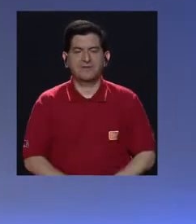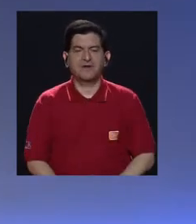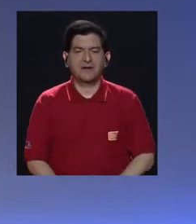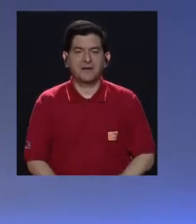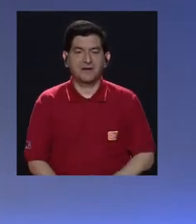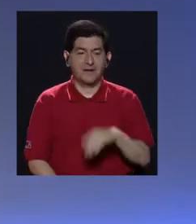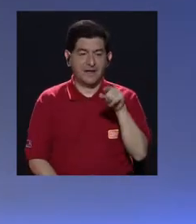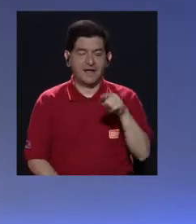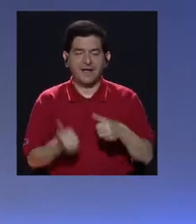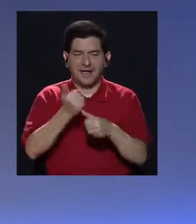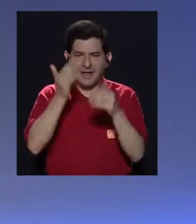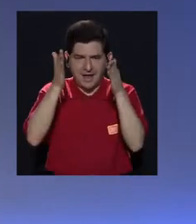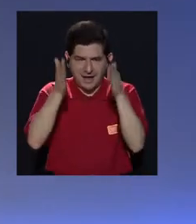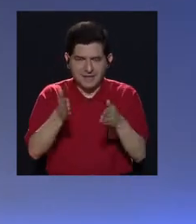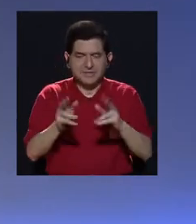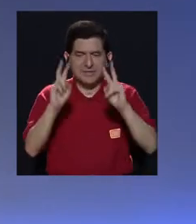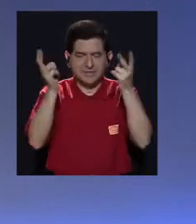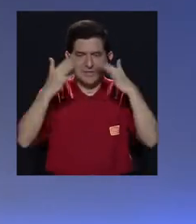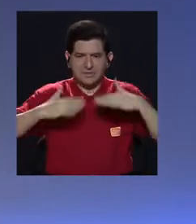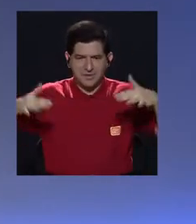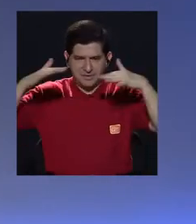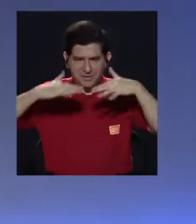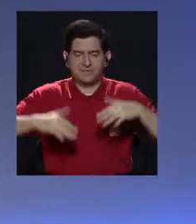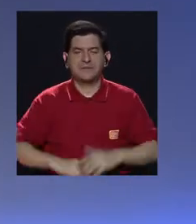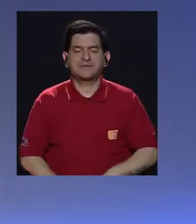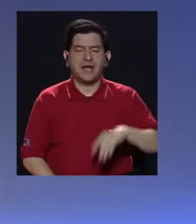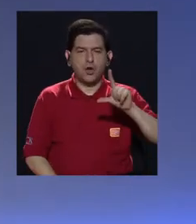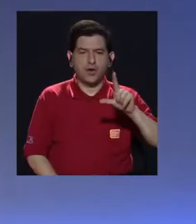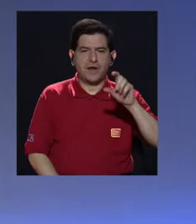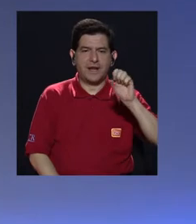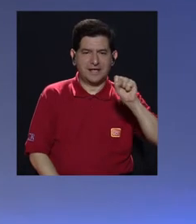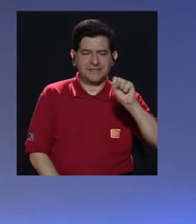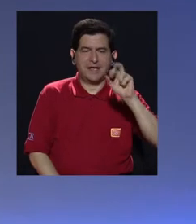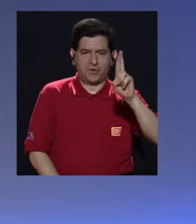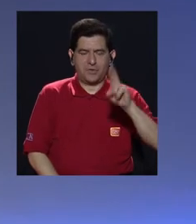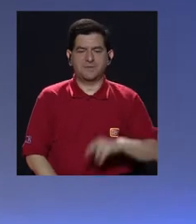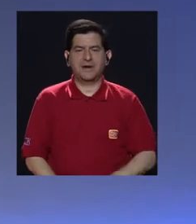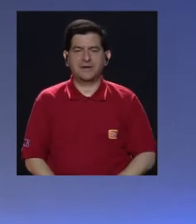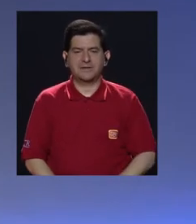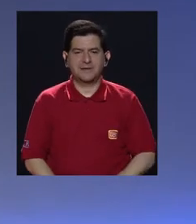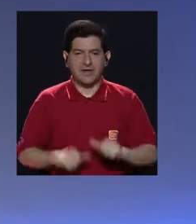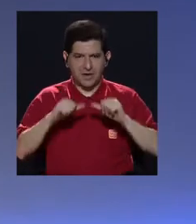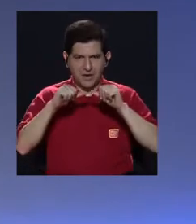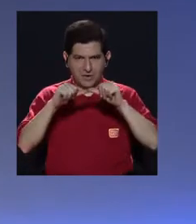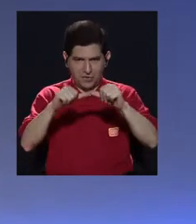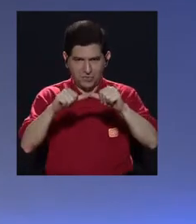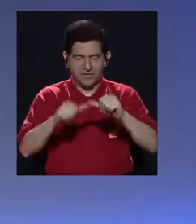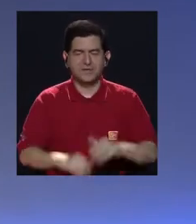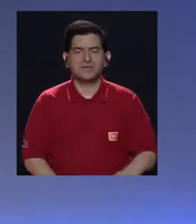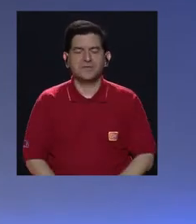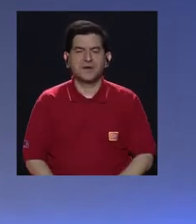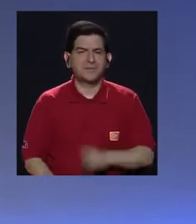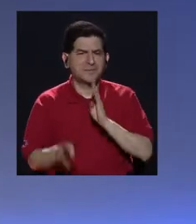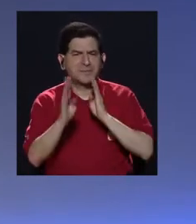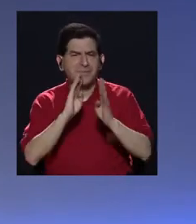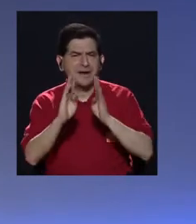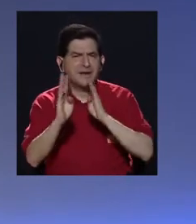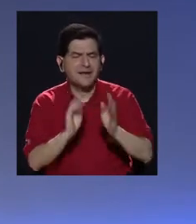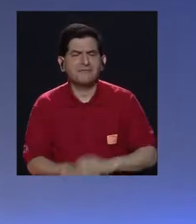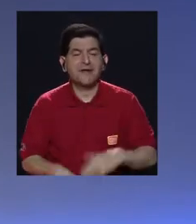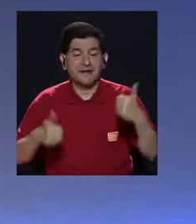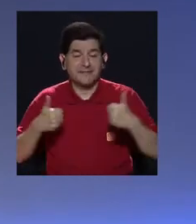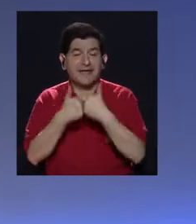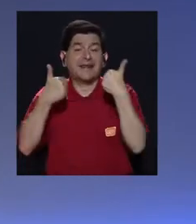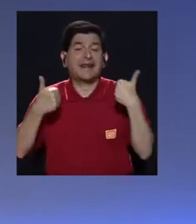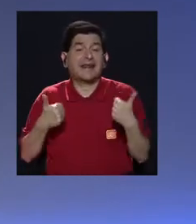con la consultora en temas de medio ambiente lorena sanromán volvemos y vamos a conversar